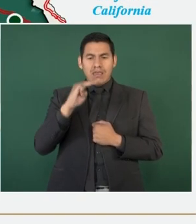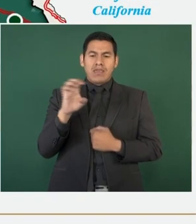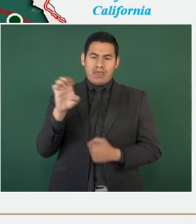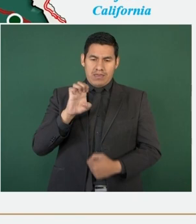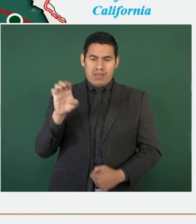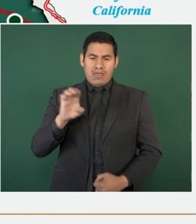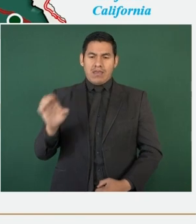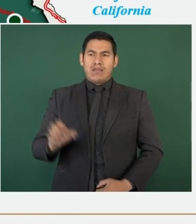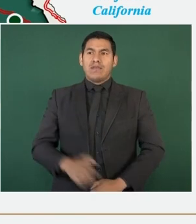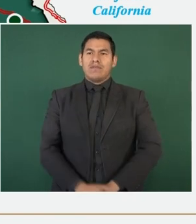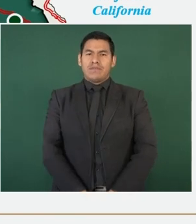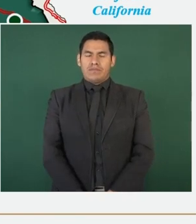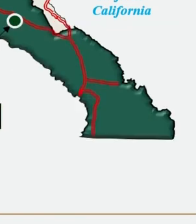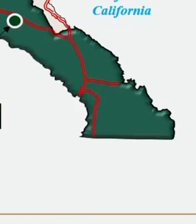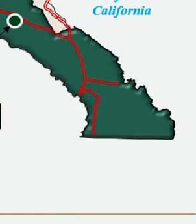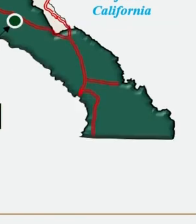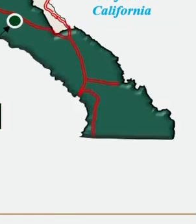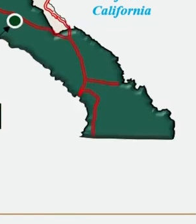Ensenada.